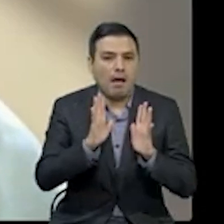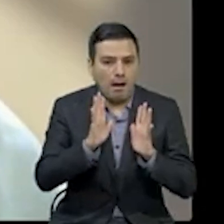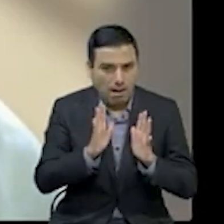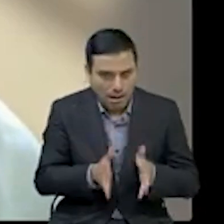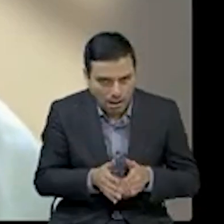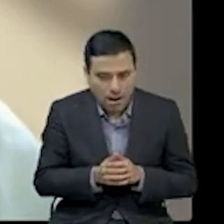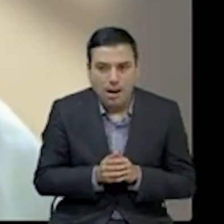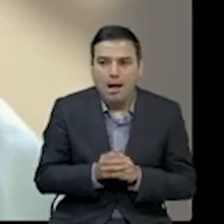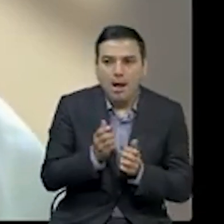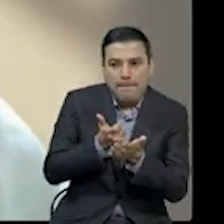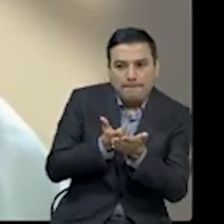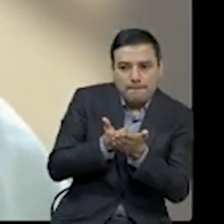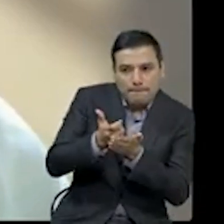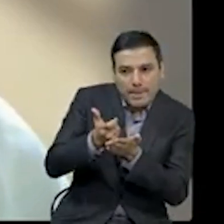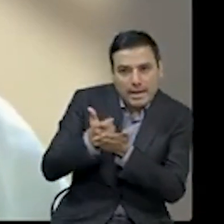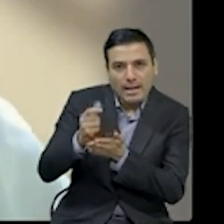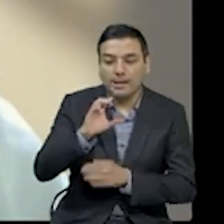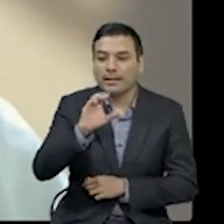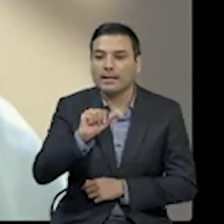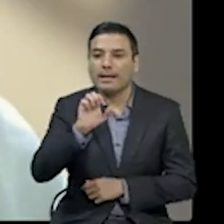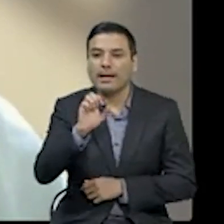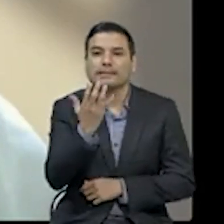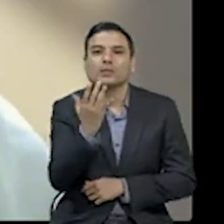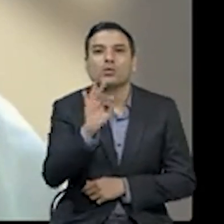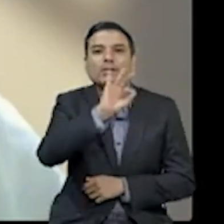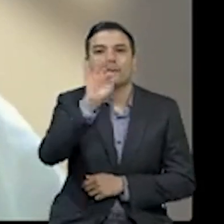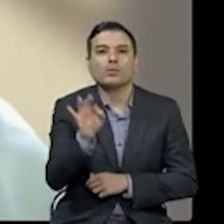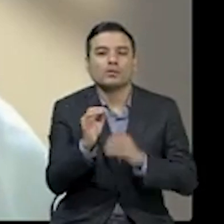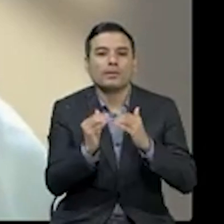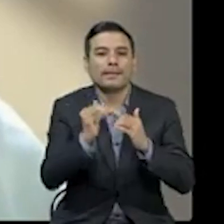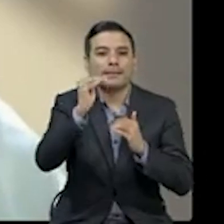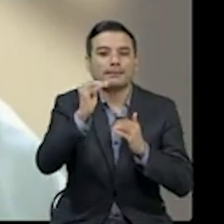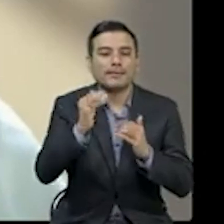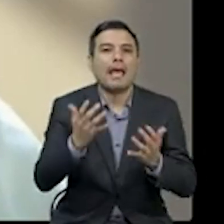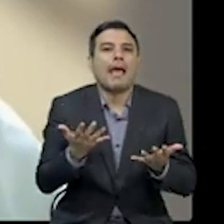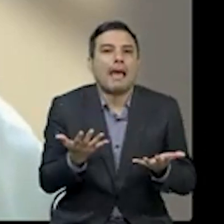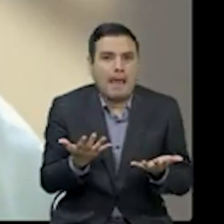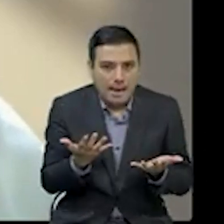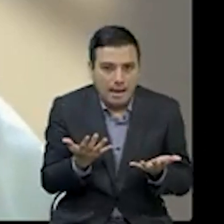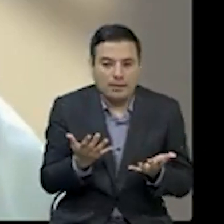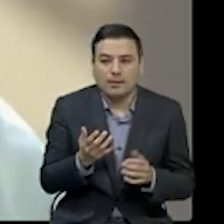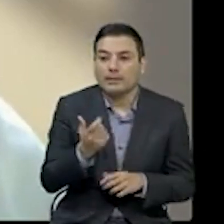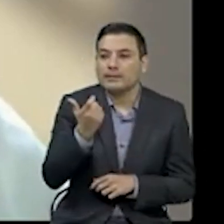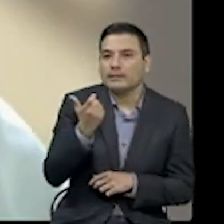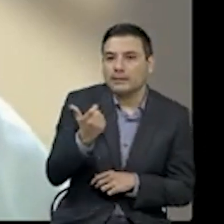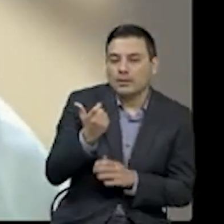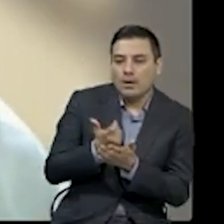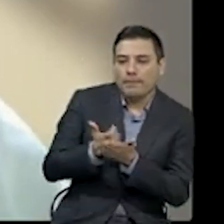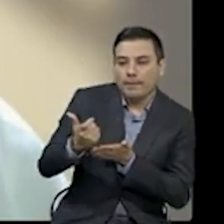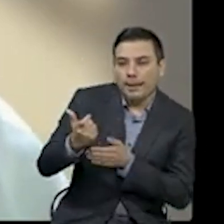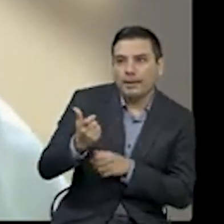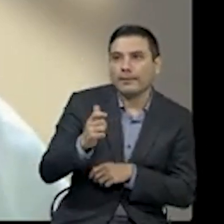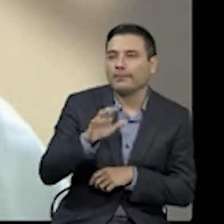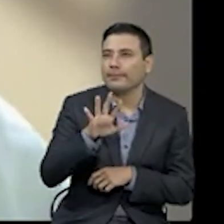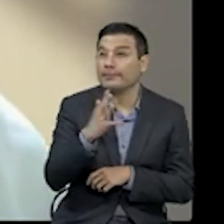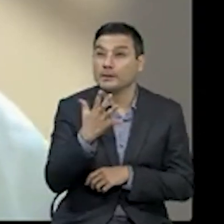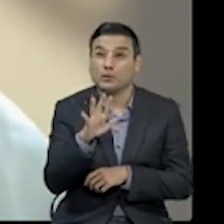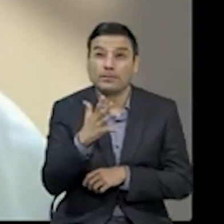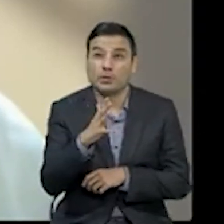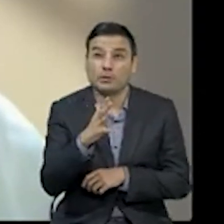para poder pagarle a los CAEs un 50% más, para que su sueldo, en lugar de estar alrededor de